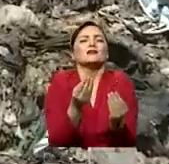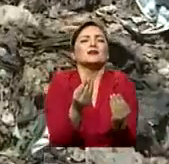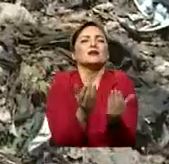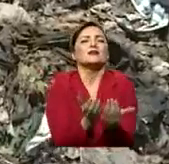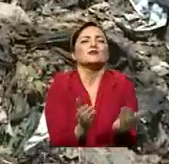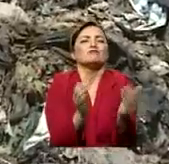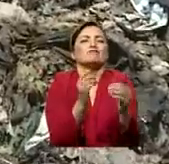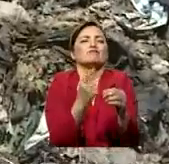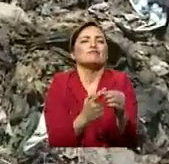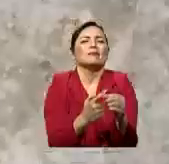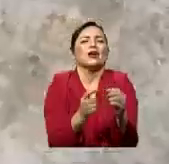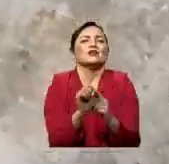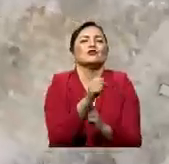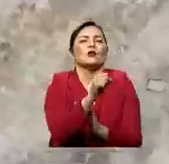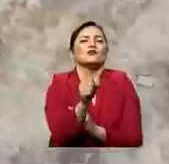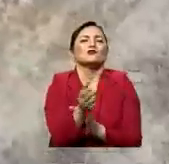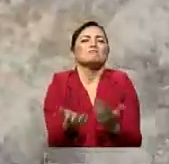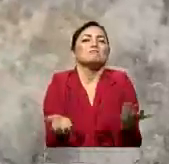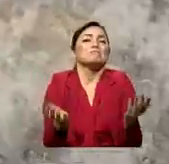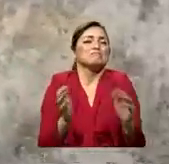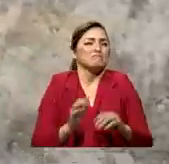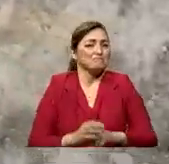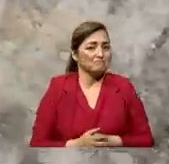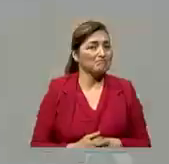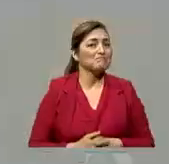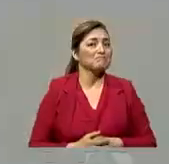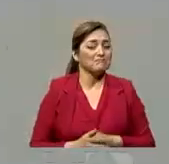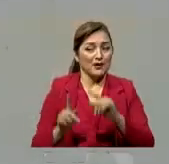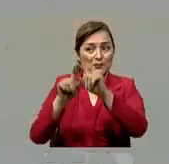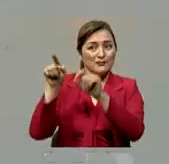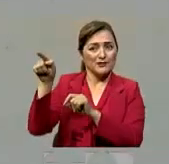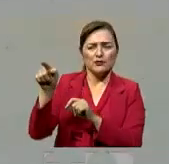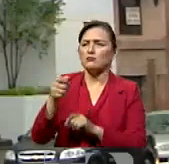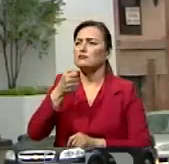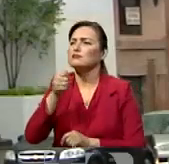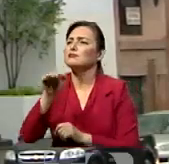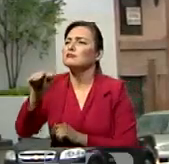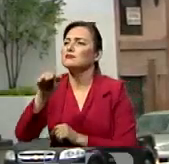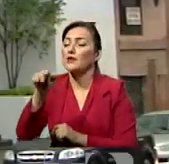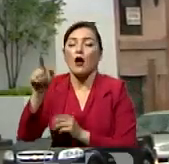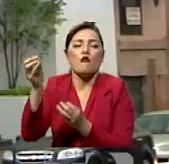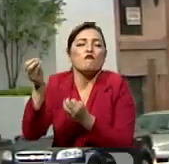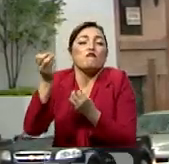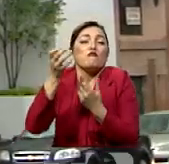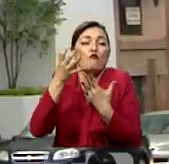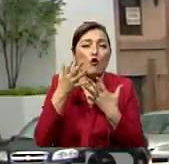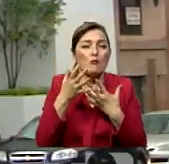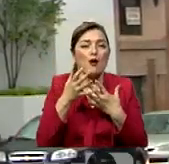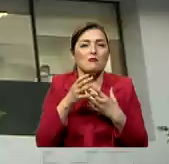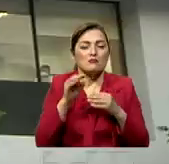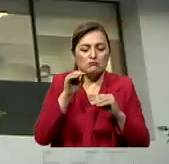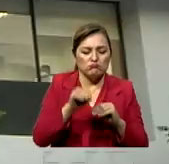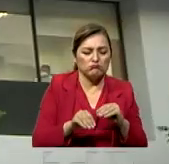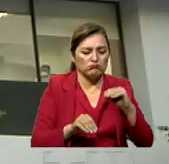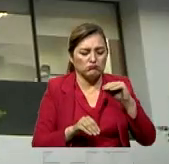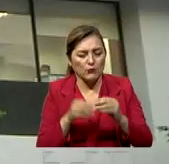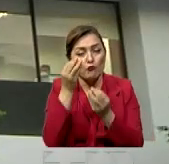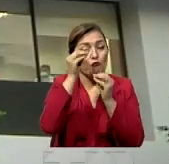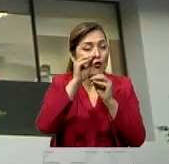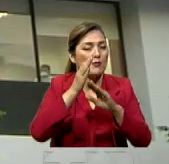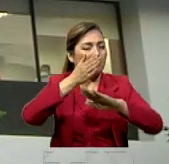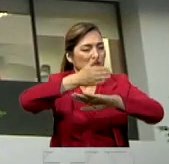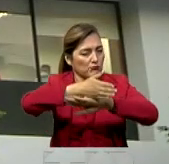y la situación del relleno sanitario. Solicitamos una entrevista al EMGIRS, sin embargo nos informaron que están elaborando un informe y